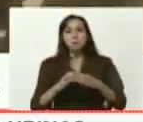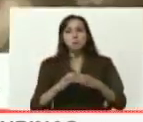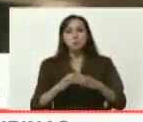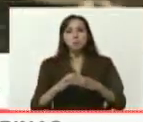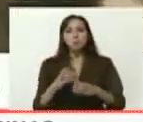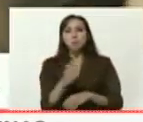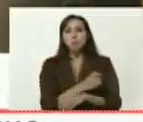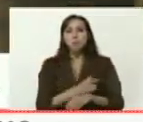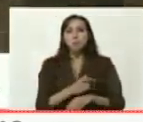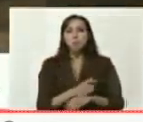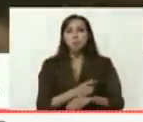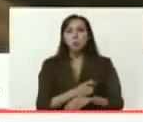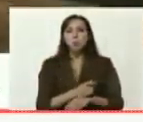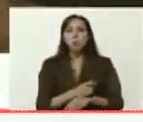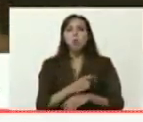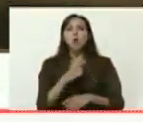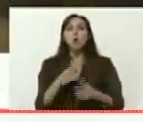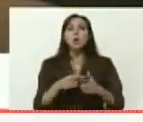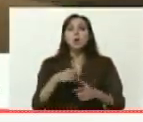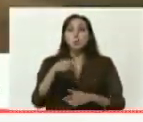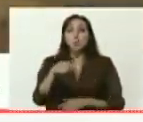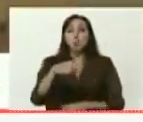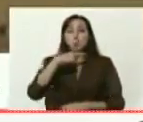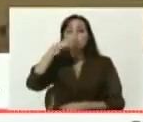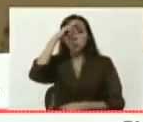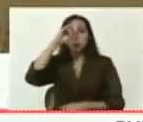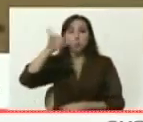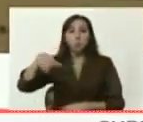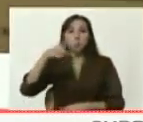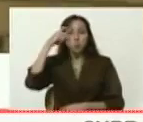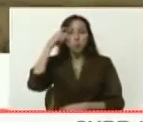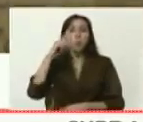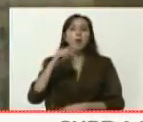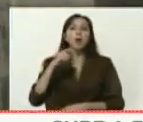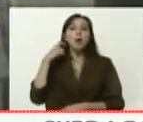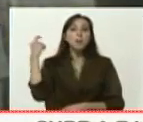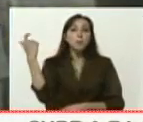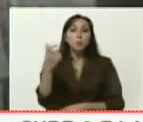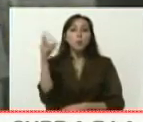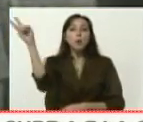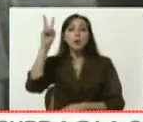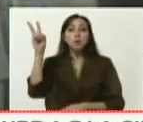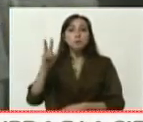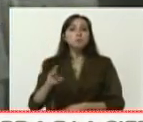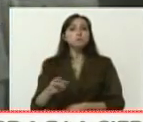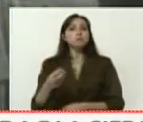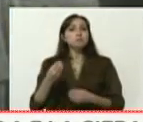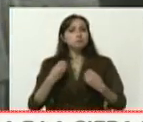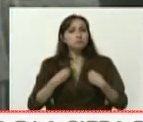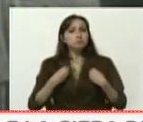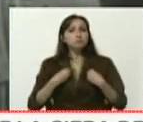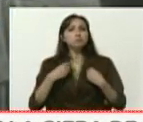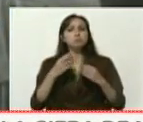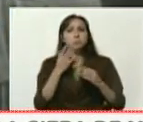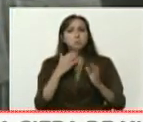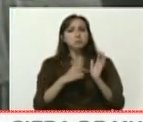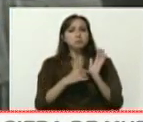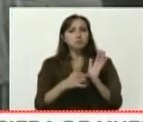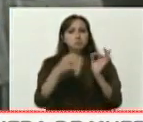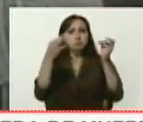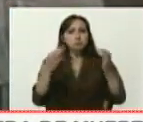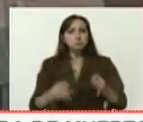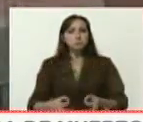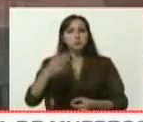lucha de hombres como Jorge Rodríguez, el pueblo venezolano mantiene vivo su legado. ¡Que viva